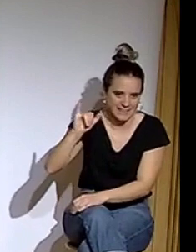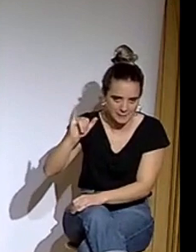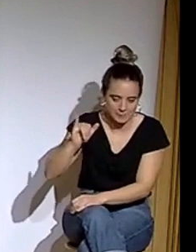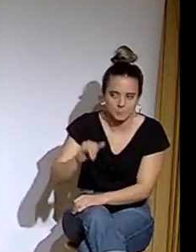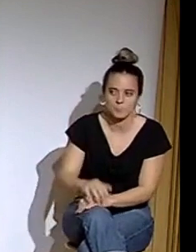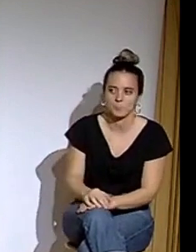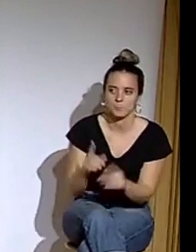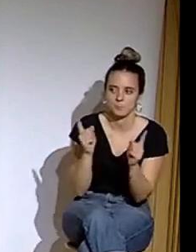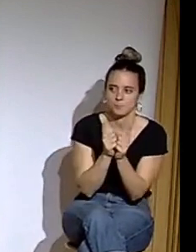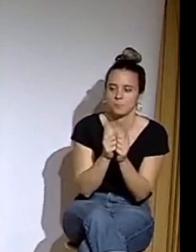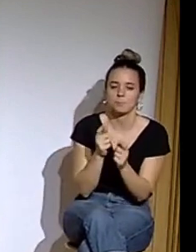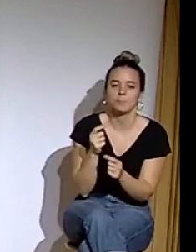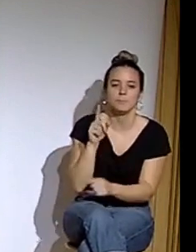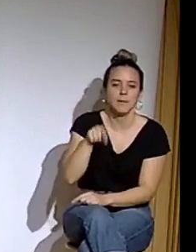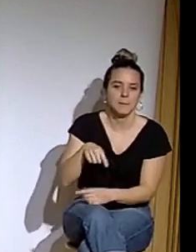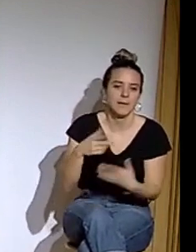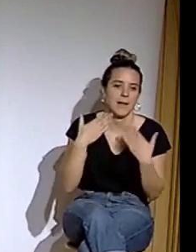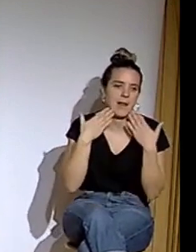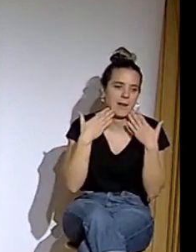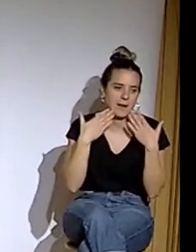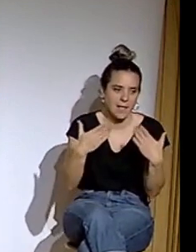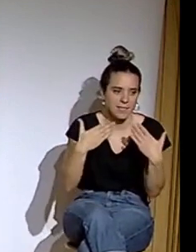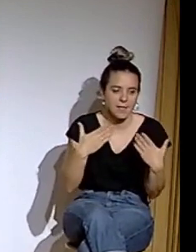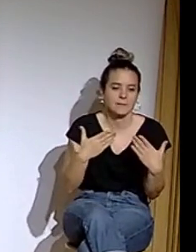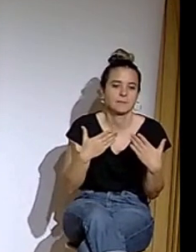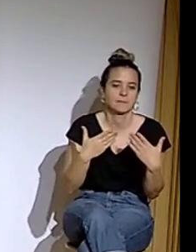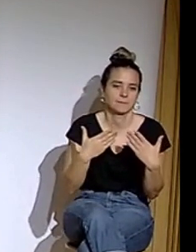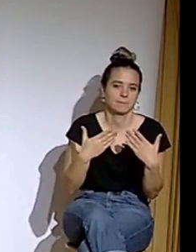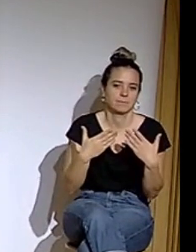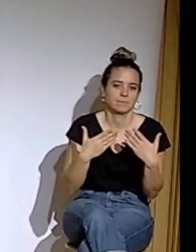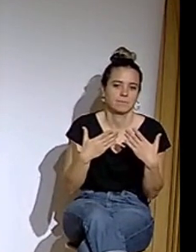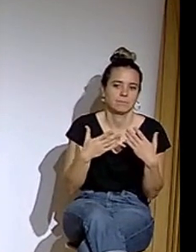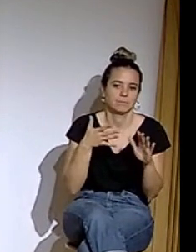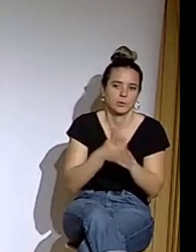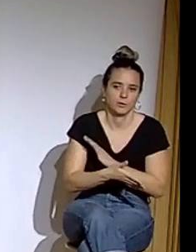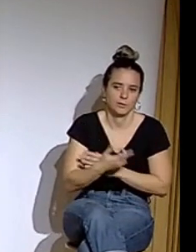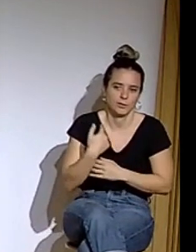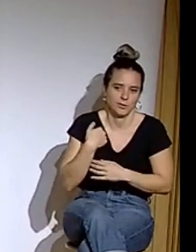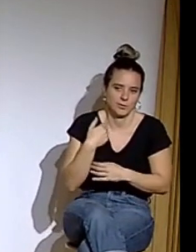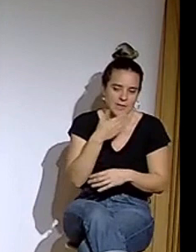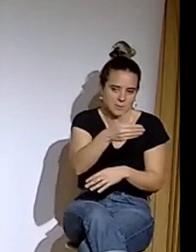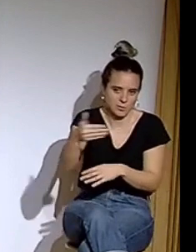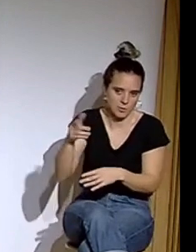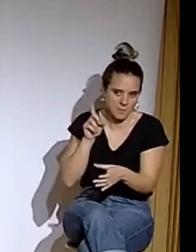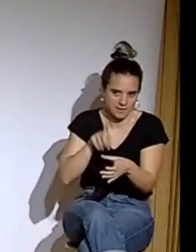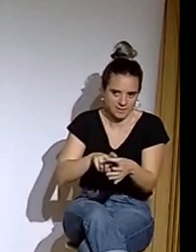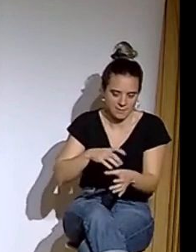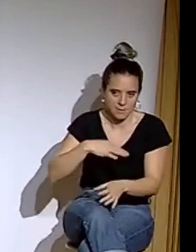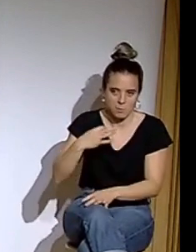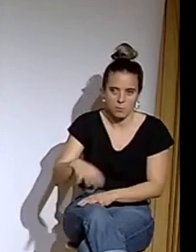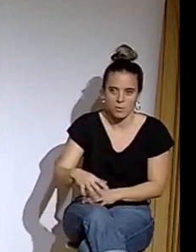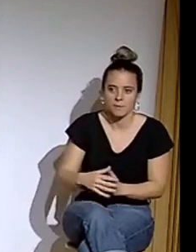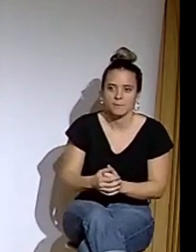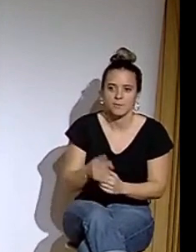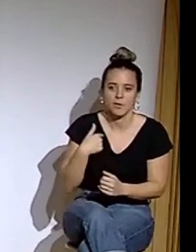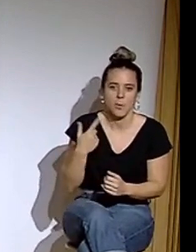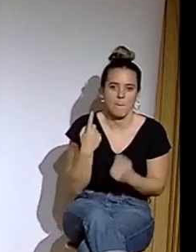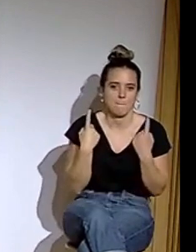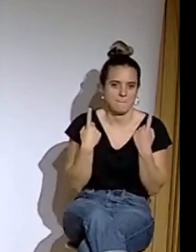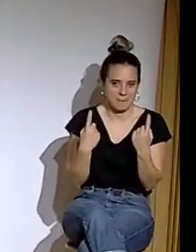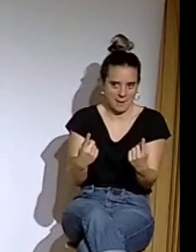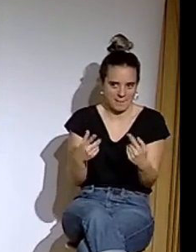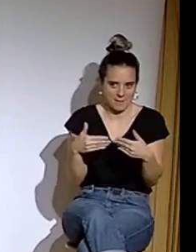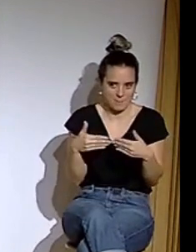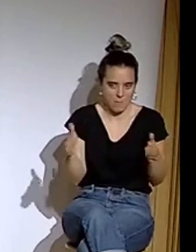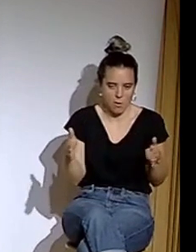también quiero dar las gracias por haber podido participar en esta exposición en mi caso me estreno exponiendo